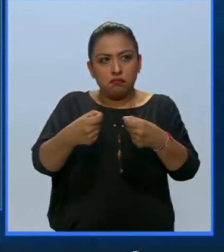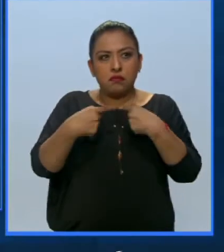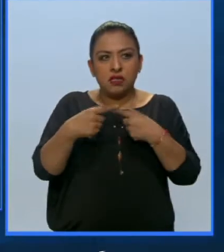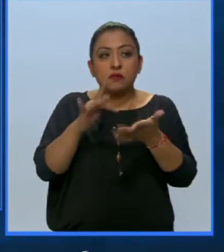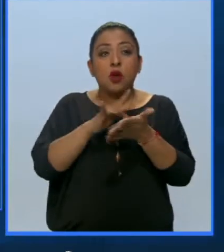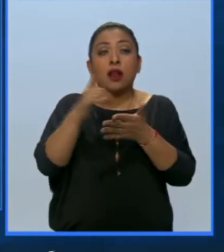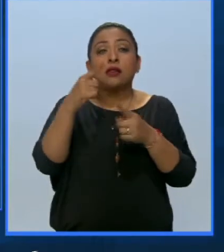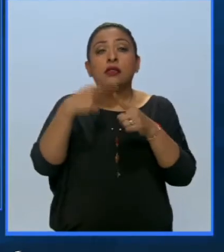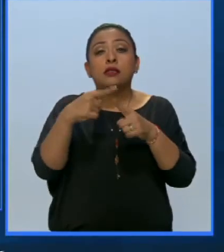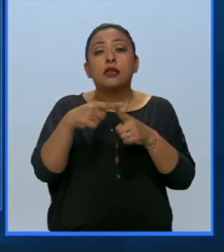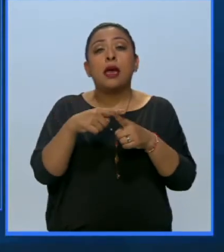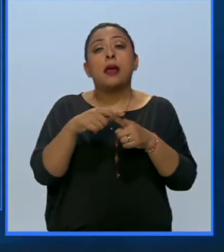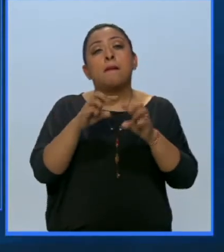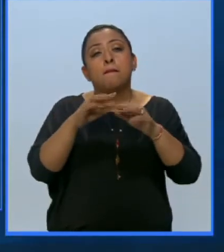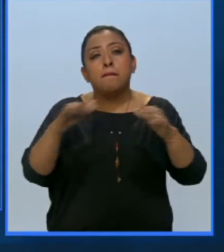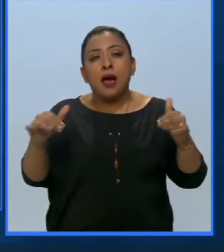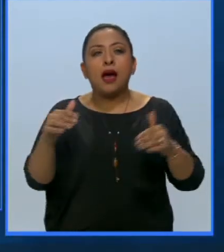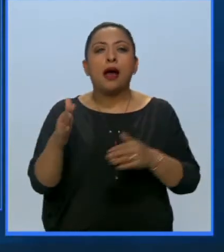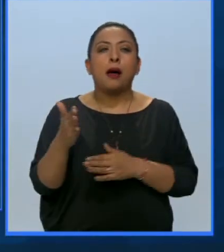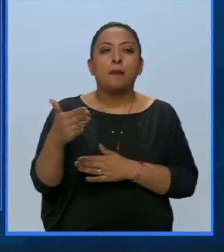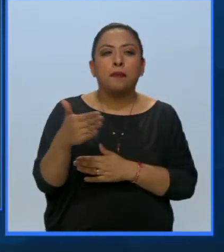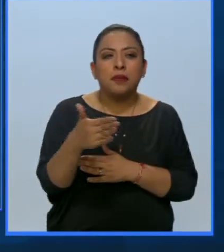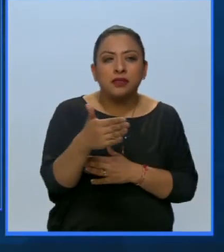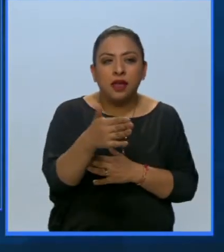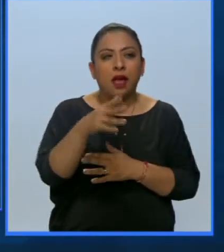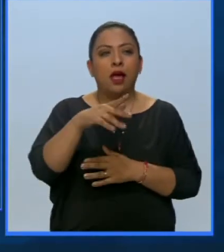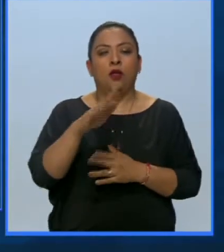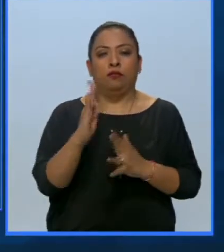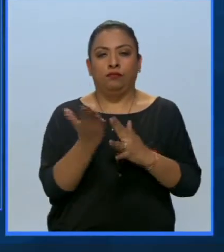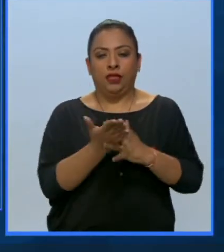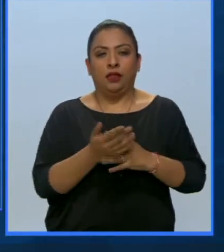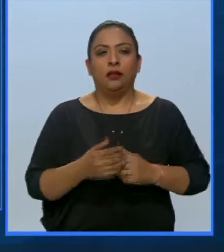en poisson, à moitié petit garçon.